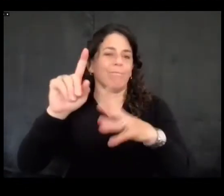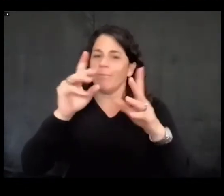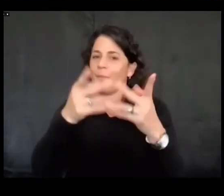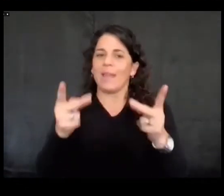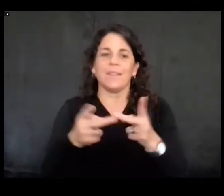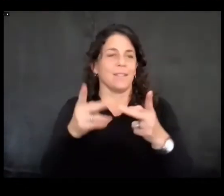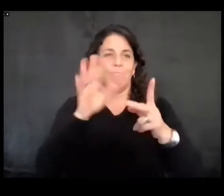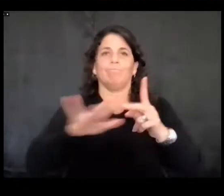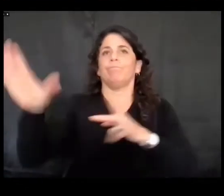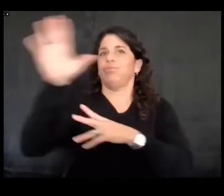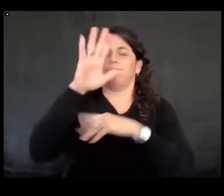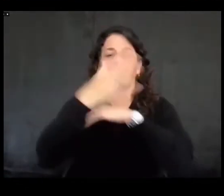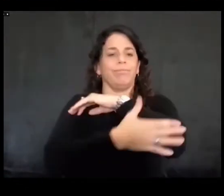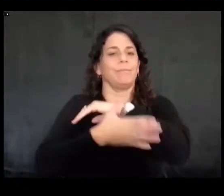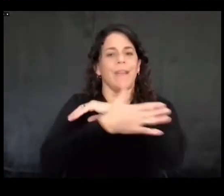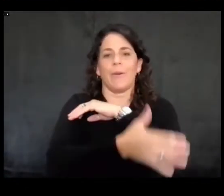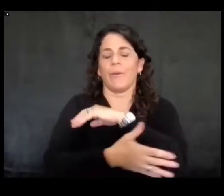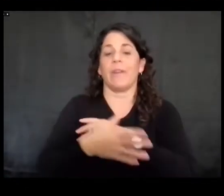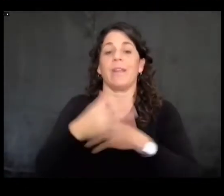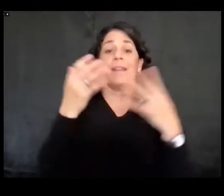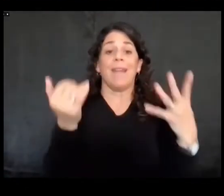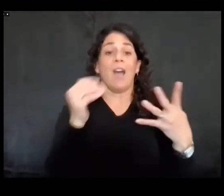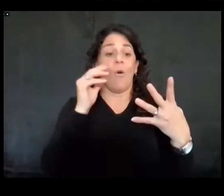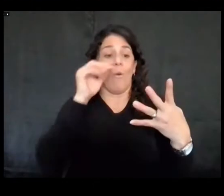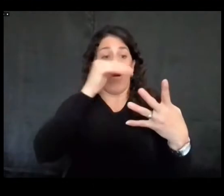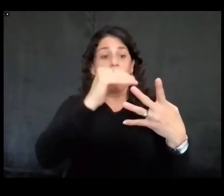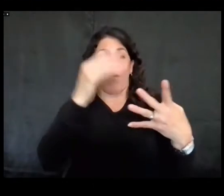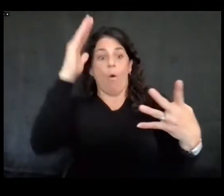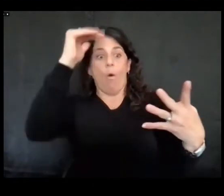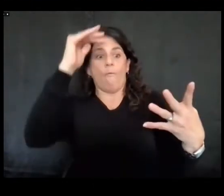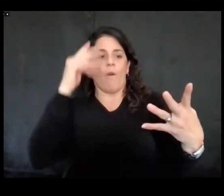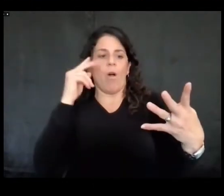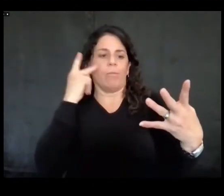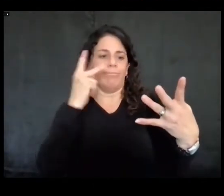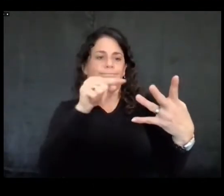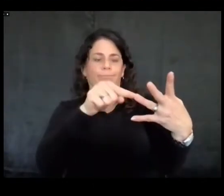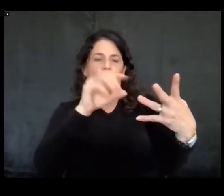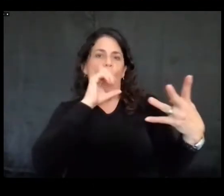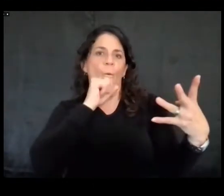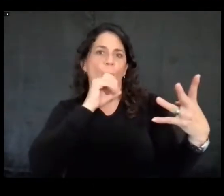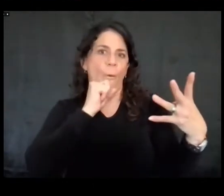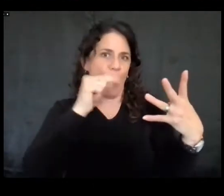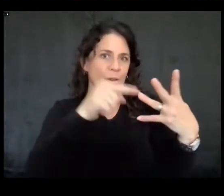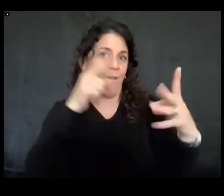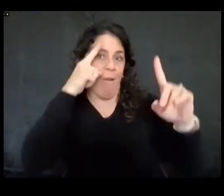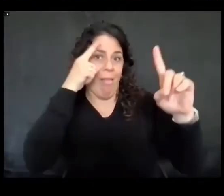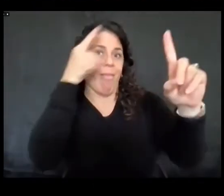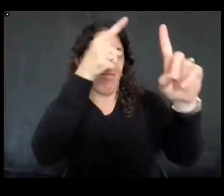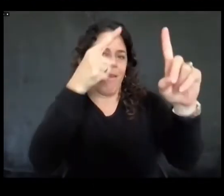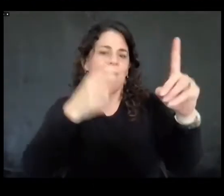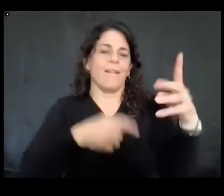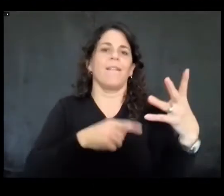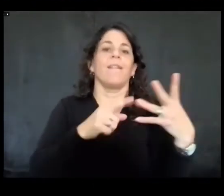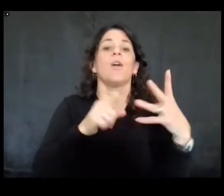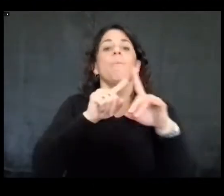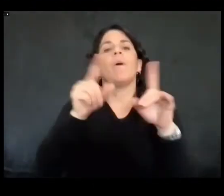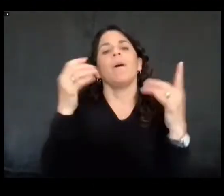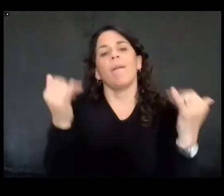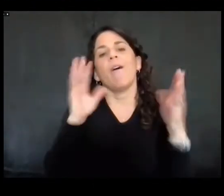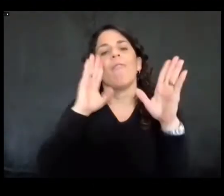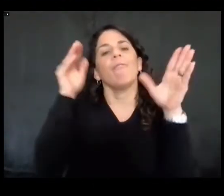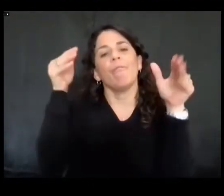y los ojos ahora están en buscando el color naranja pero lo que necesitamos hacer es